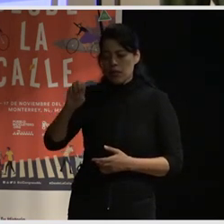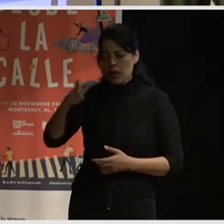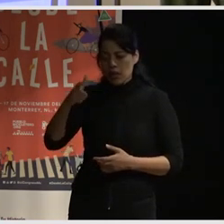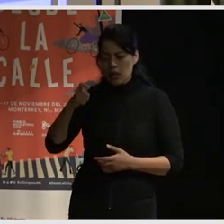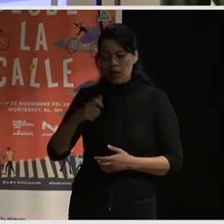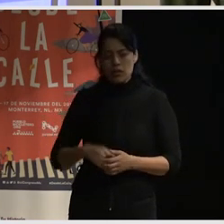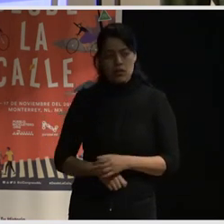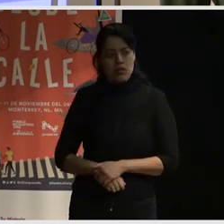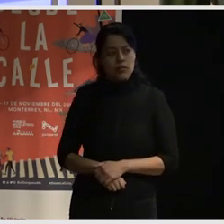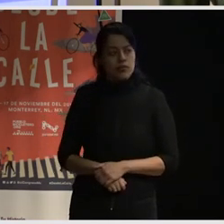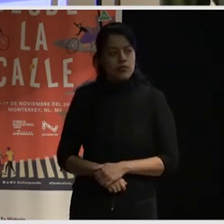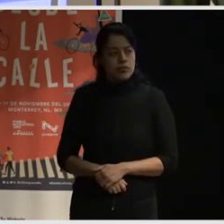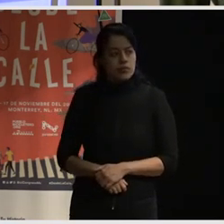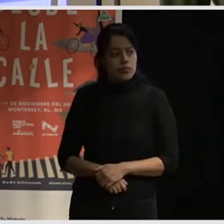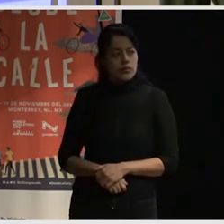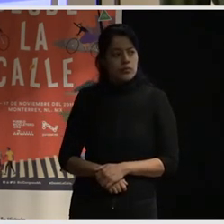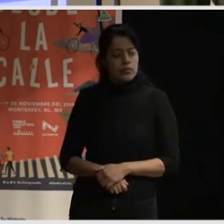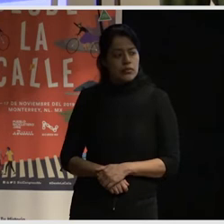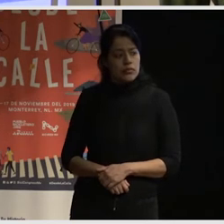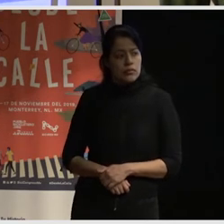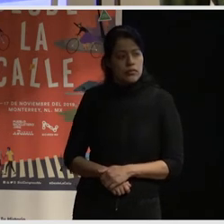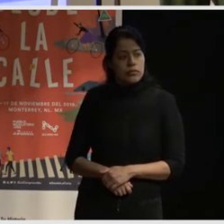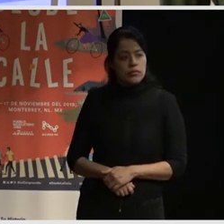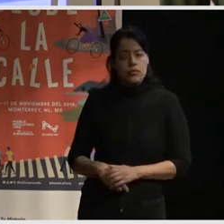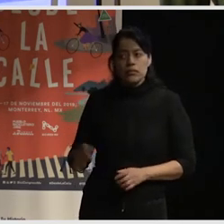nos queda tiempo para una pregunta más